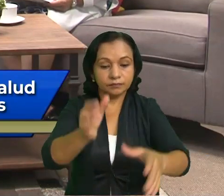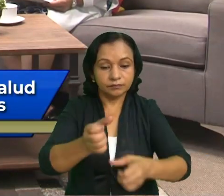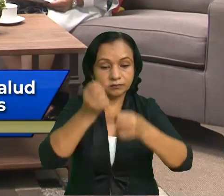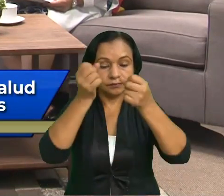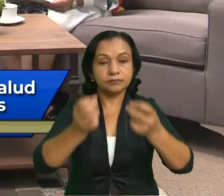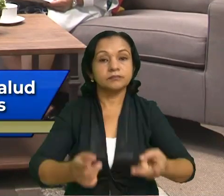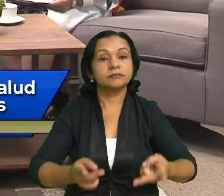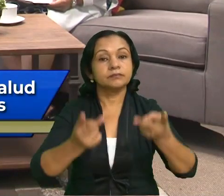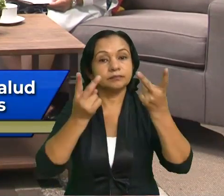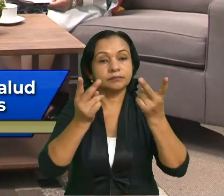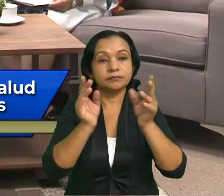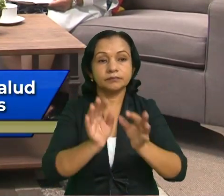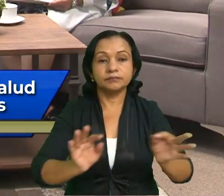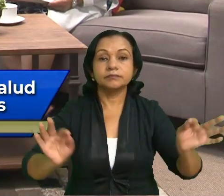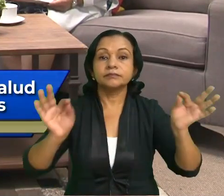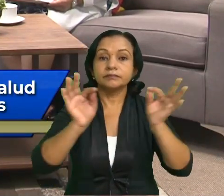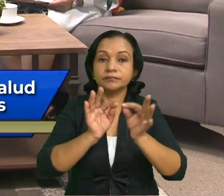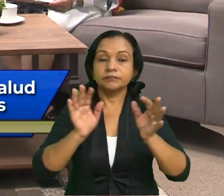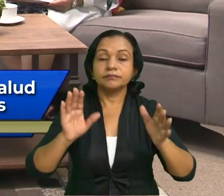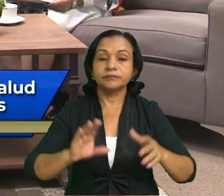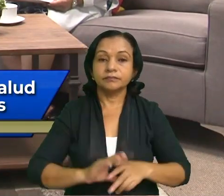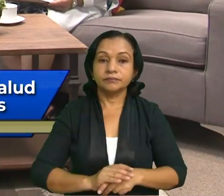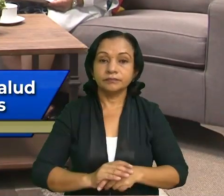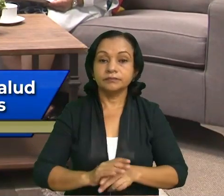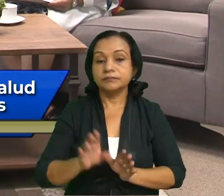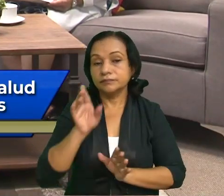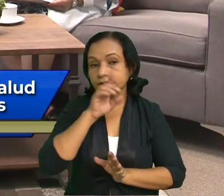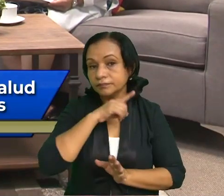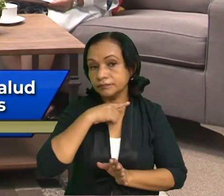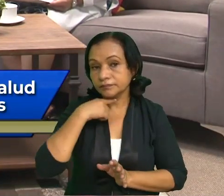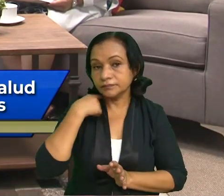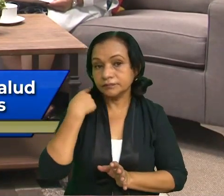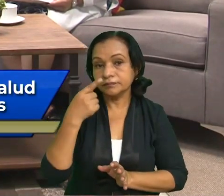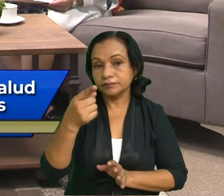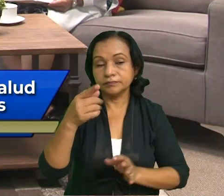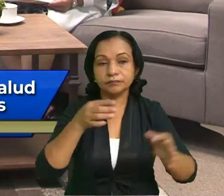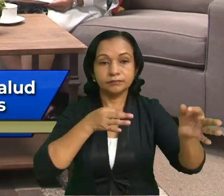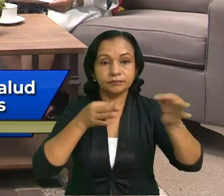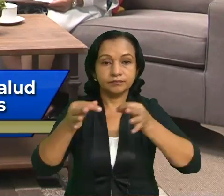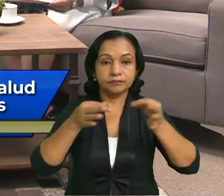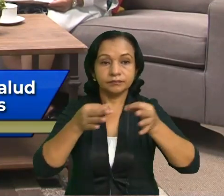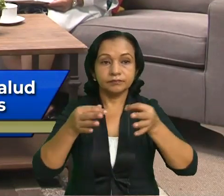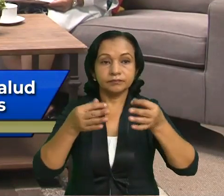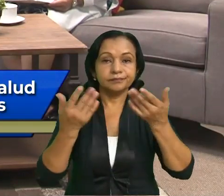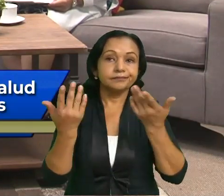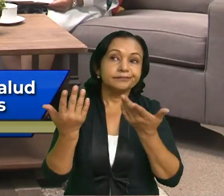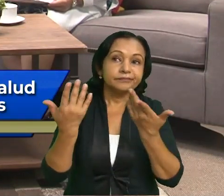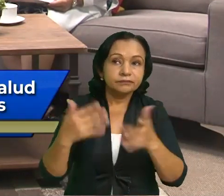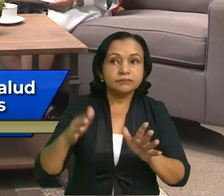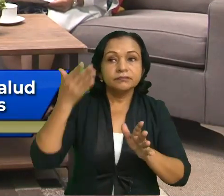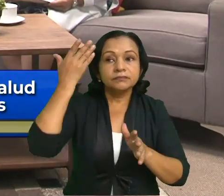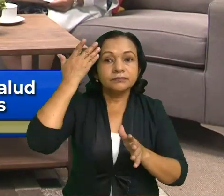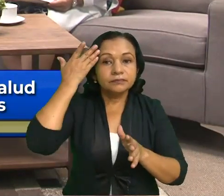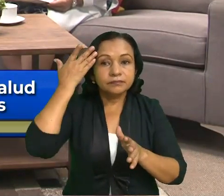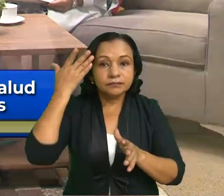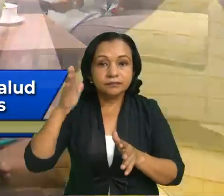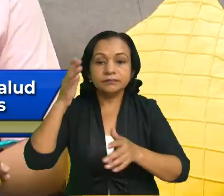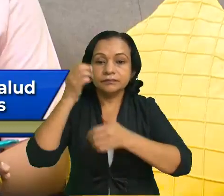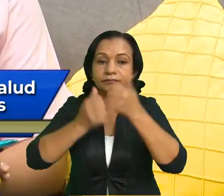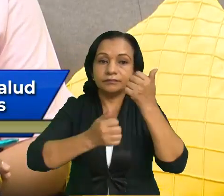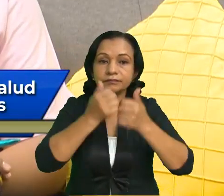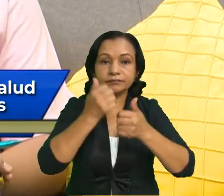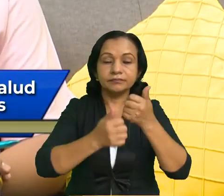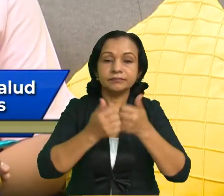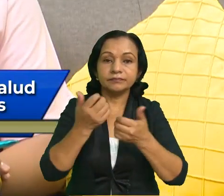es lo esencial dentro de una realidad en la que precisamente usted ya lo ha dicho pues esperaba precisamente afectaciones ya más o menos